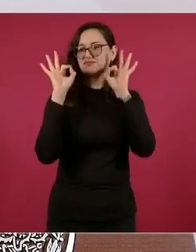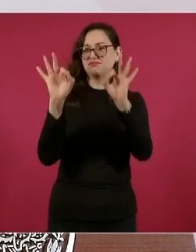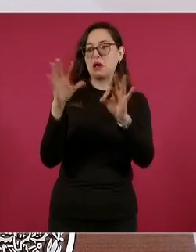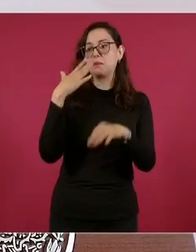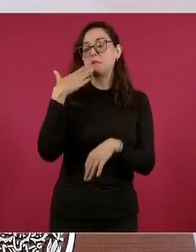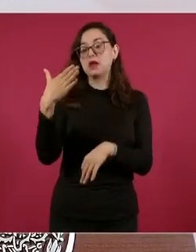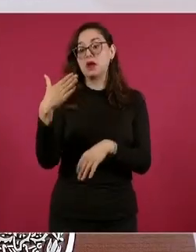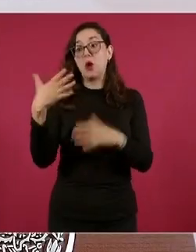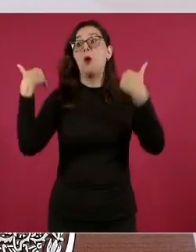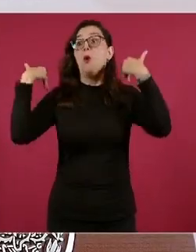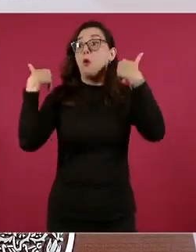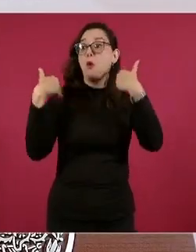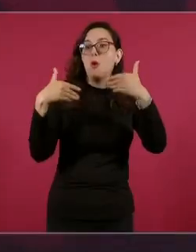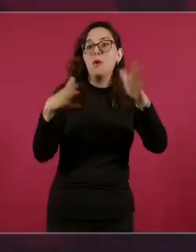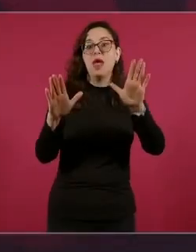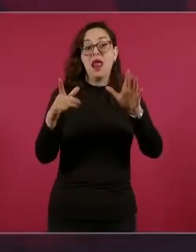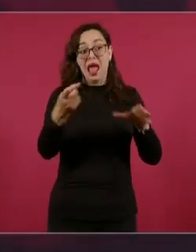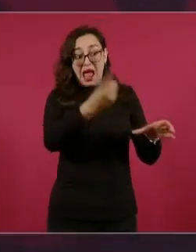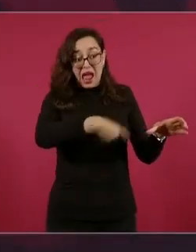¿Volverían con